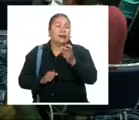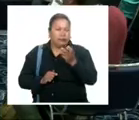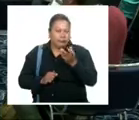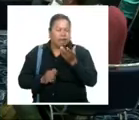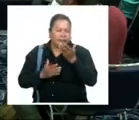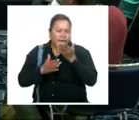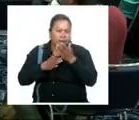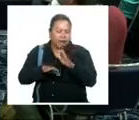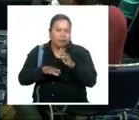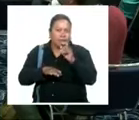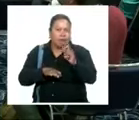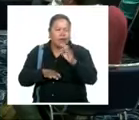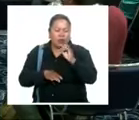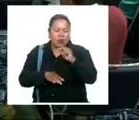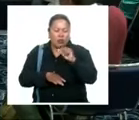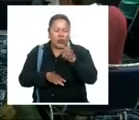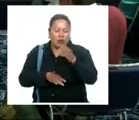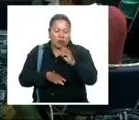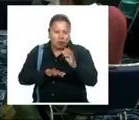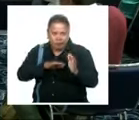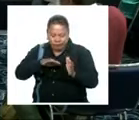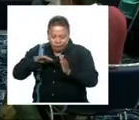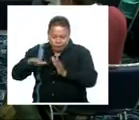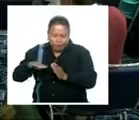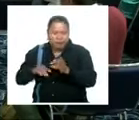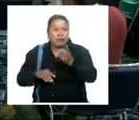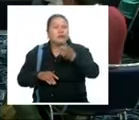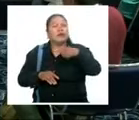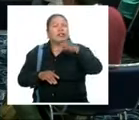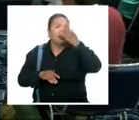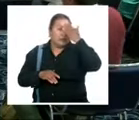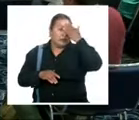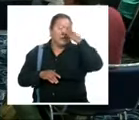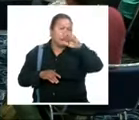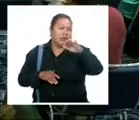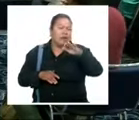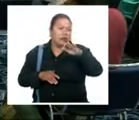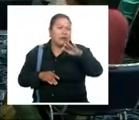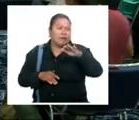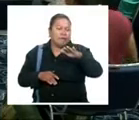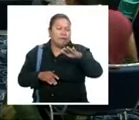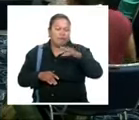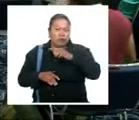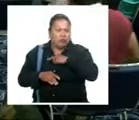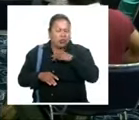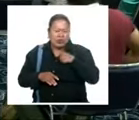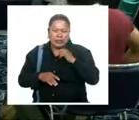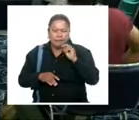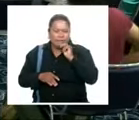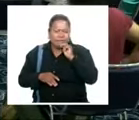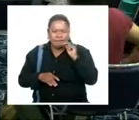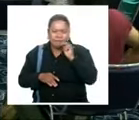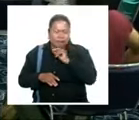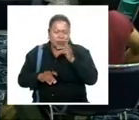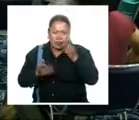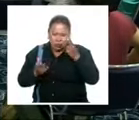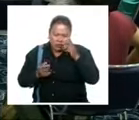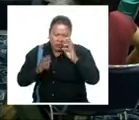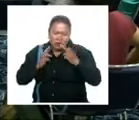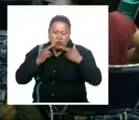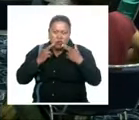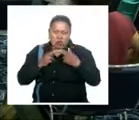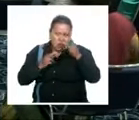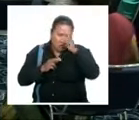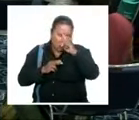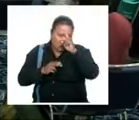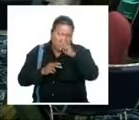tema de la CONAGO. Y también, como ustedes se enteraron, inmediatamente tuvimos la reunión del Consejo